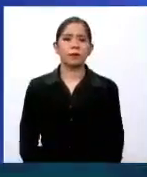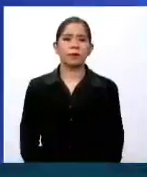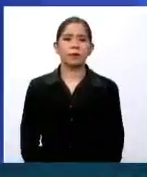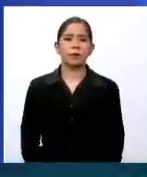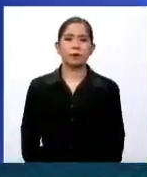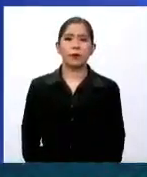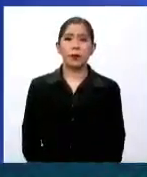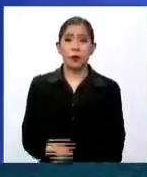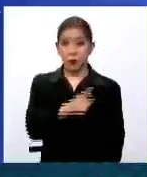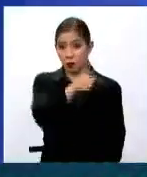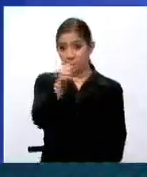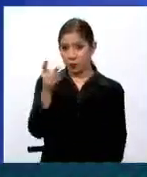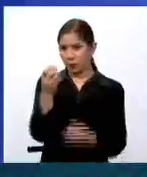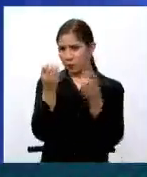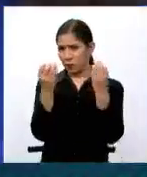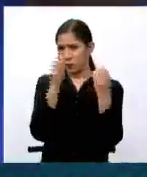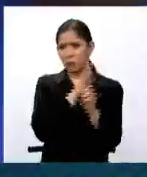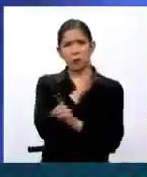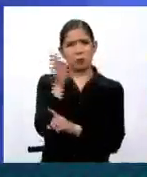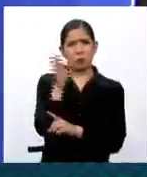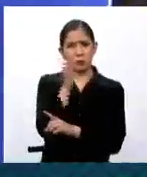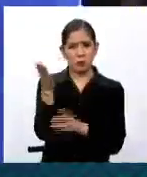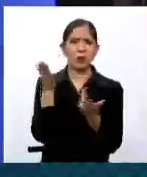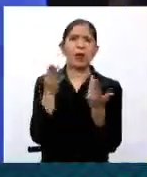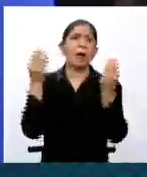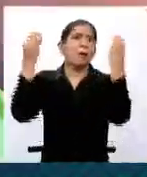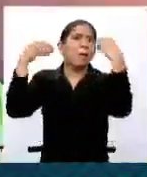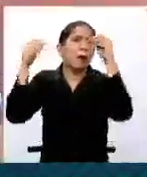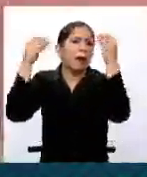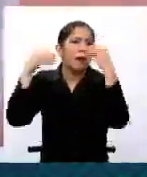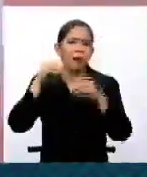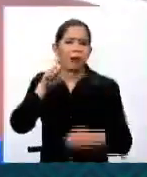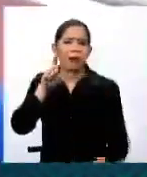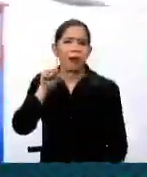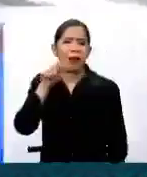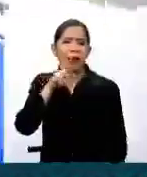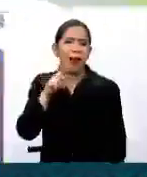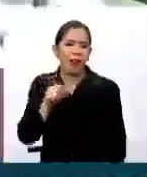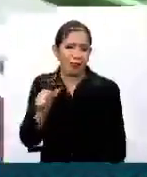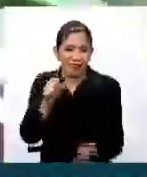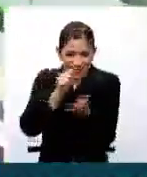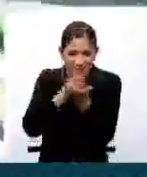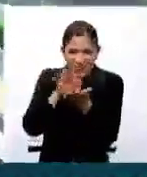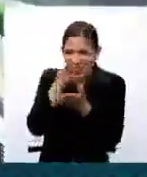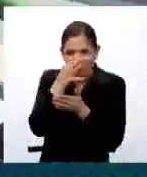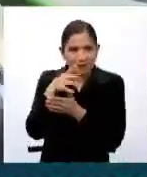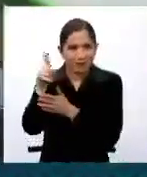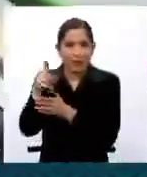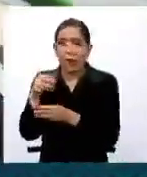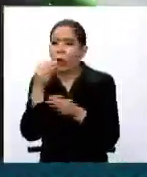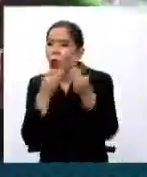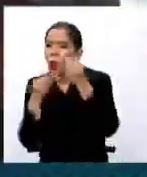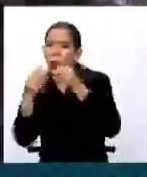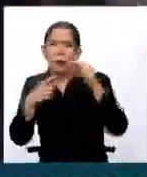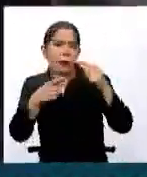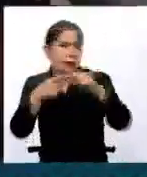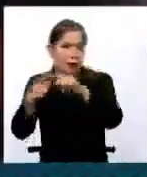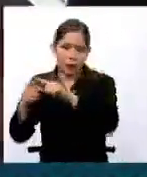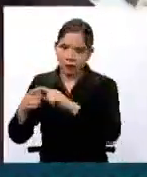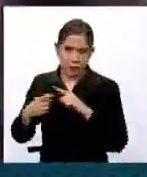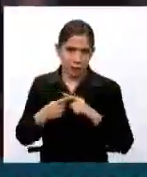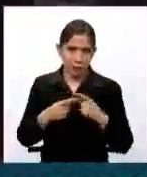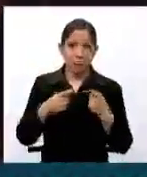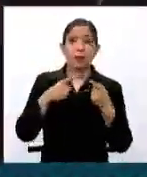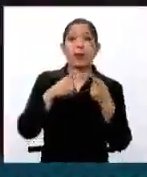¿Cuántos de nosotros disfrutamos de los fines de semana yendo al mercado Lanza, donde podemos disfrutar de diversos platos tradicionales? Entre ellos